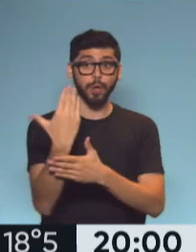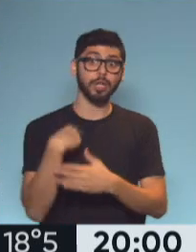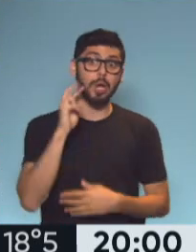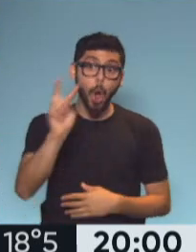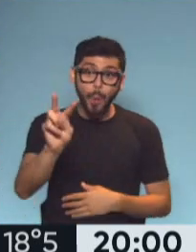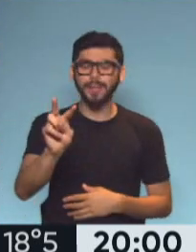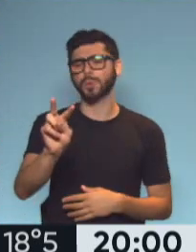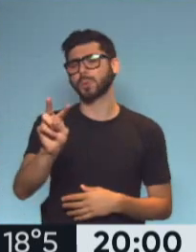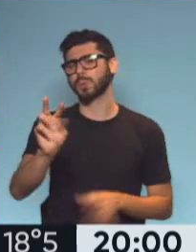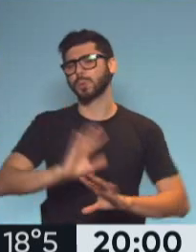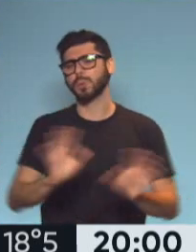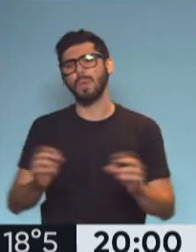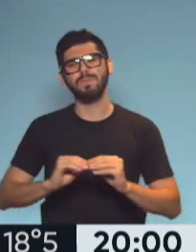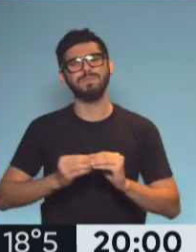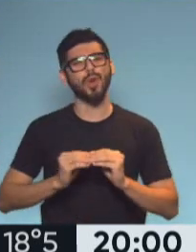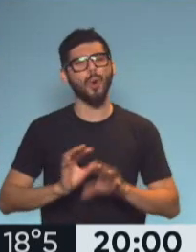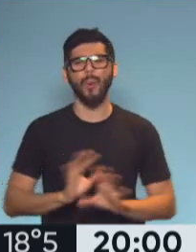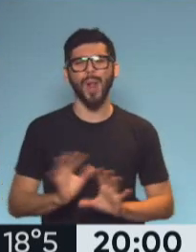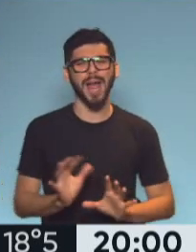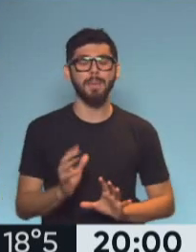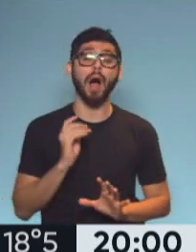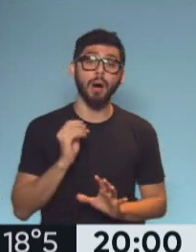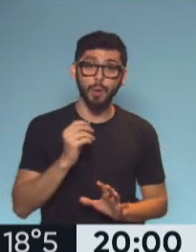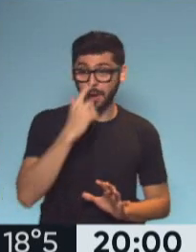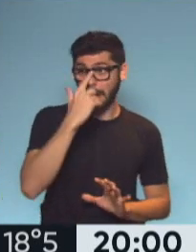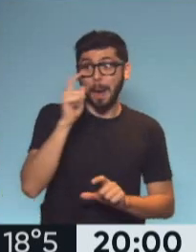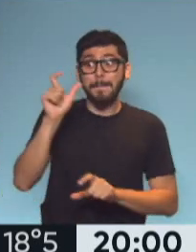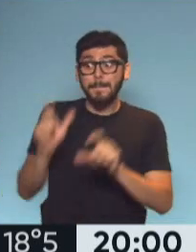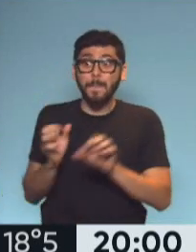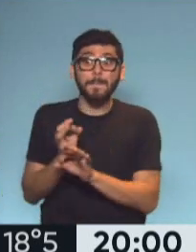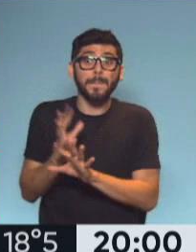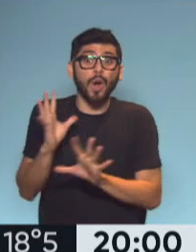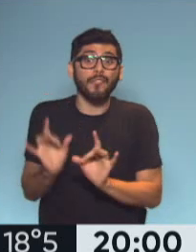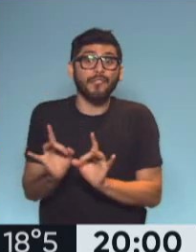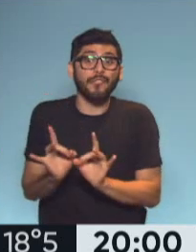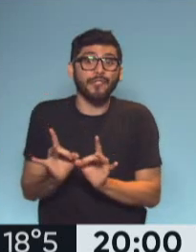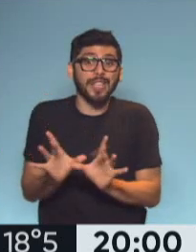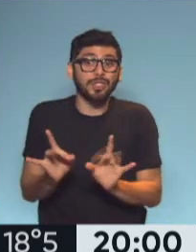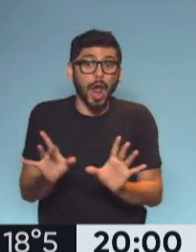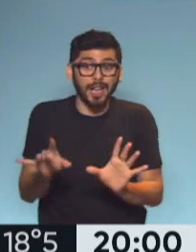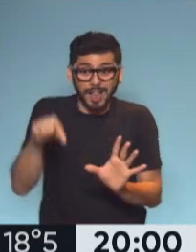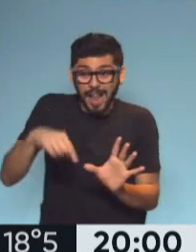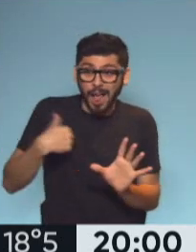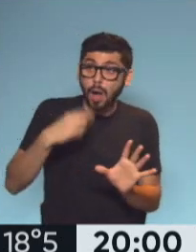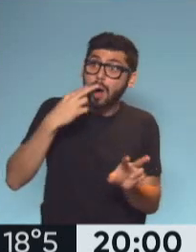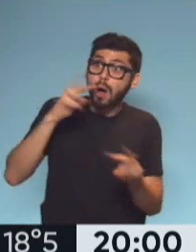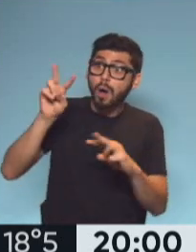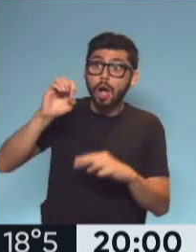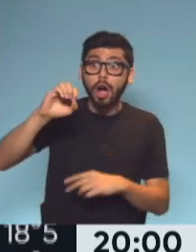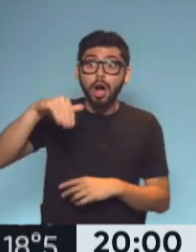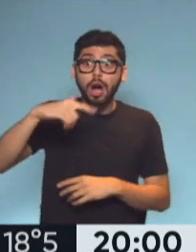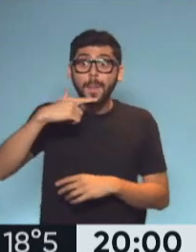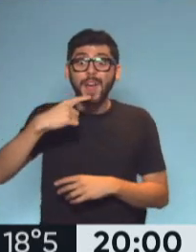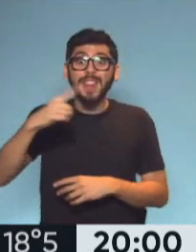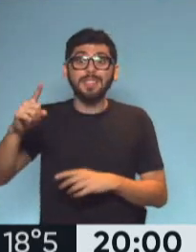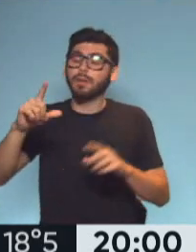serio problema. ¿Por qué? Si los infectólogos de nuestro país siguen los consejos de estos muchachos, que solo el barbijo